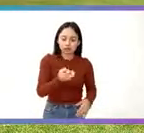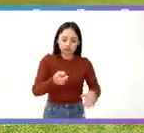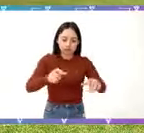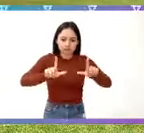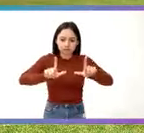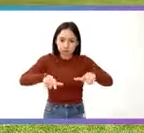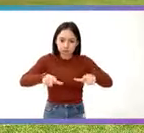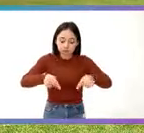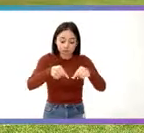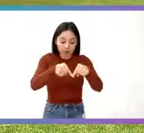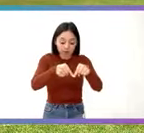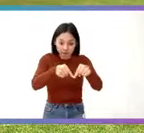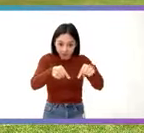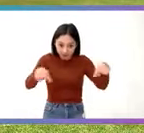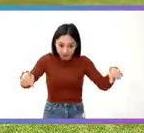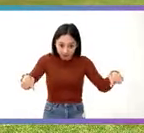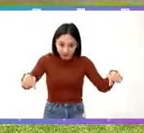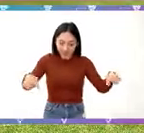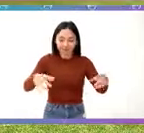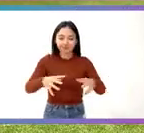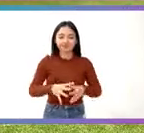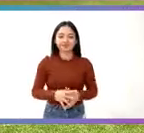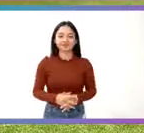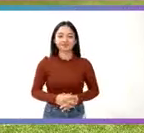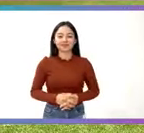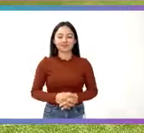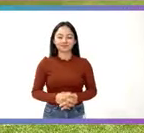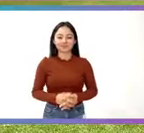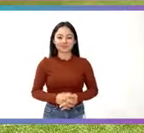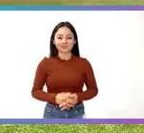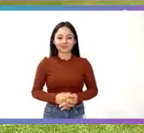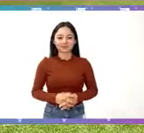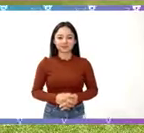Por eso, a través de la plataforma